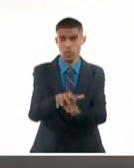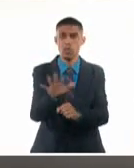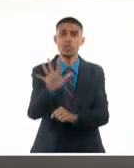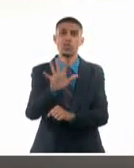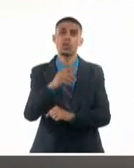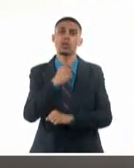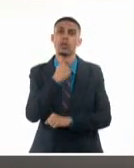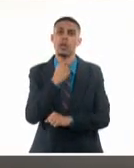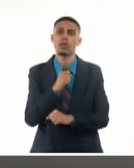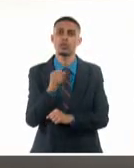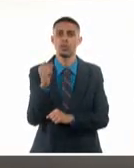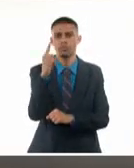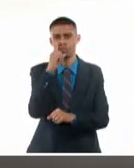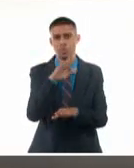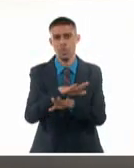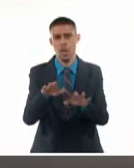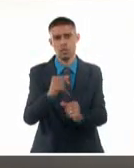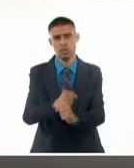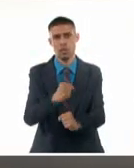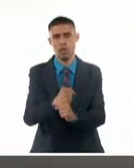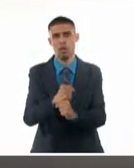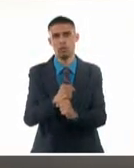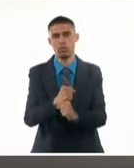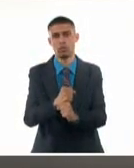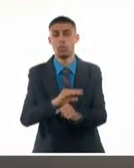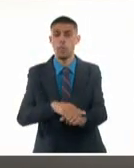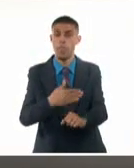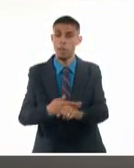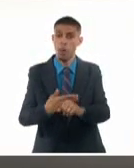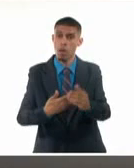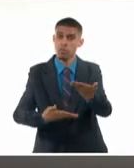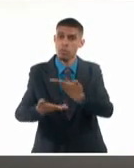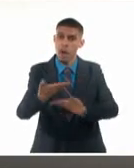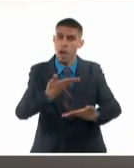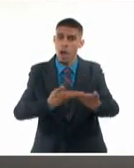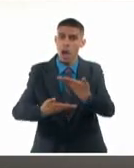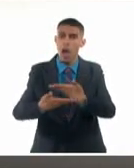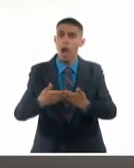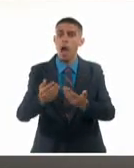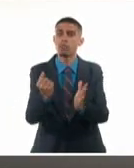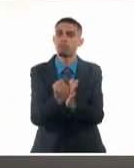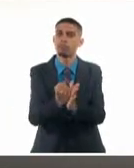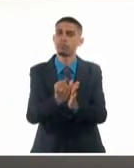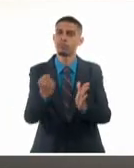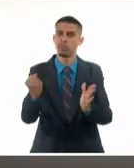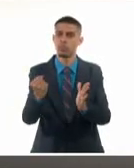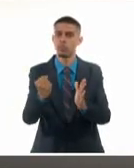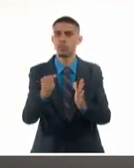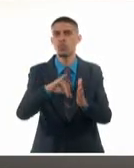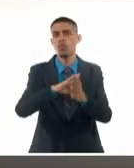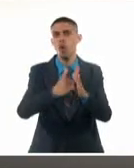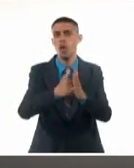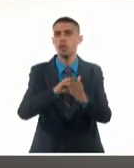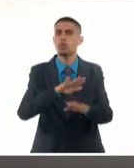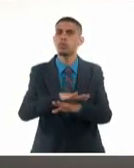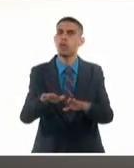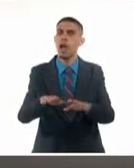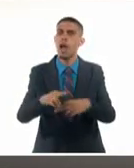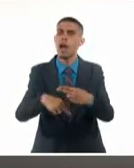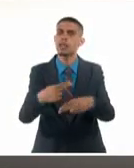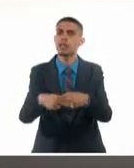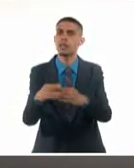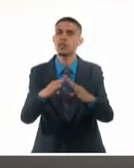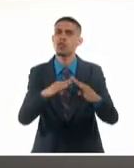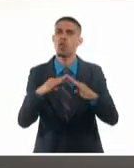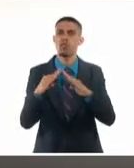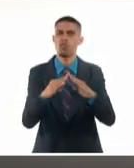en la última fase de trabajo. Luego de la discusión y aprobación de los proyectos, se procede a la ejecución de las obras en las comunidades e